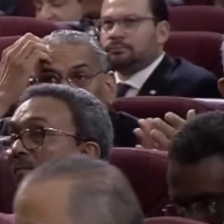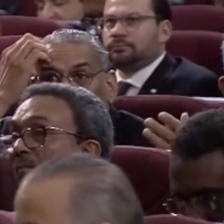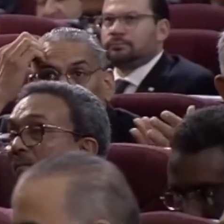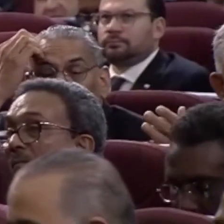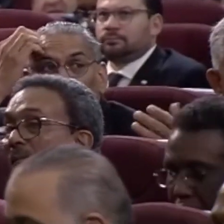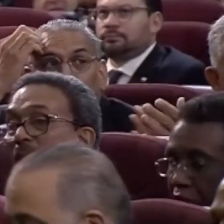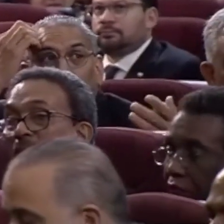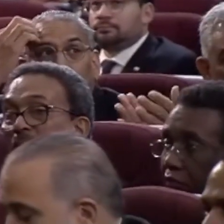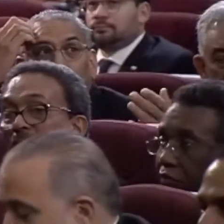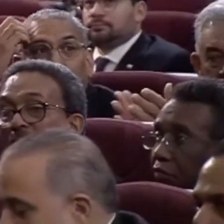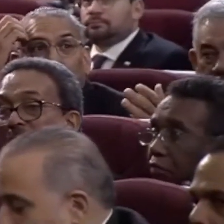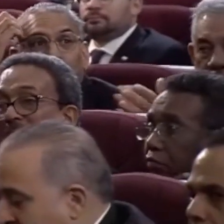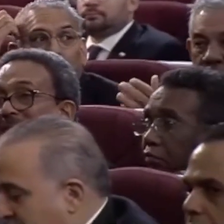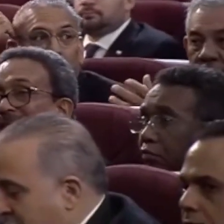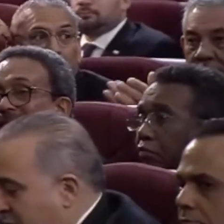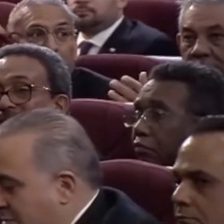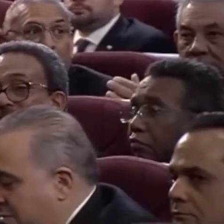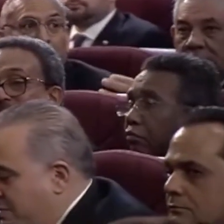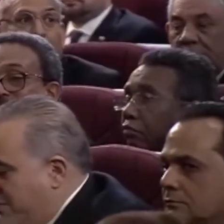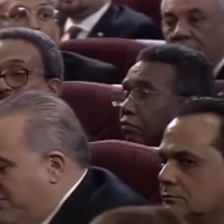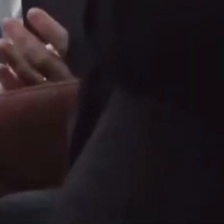Estos tres últimos